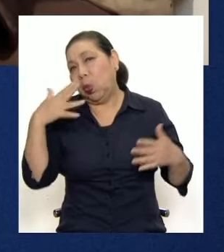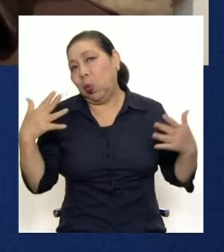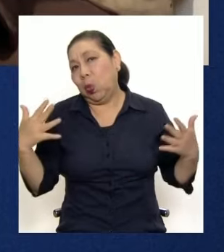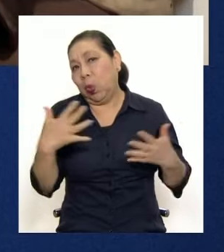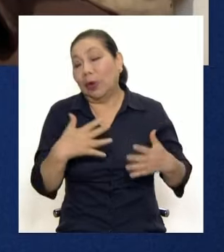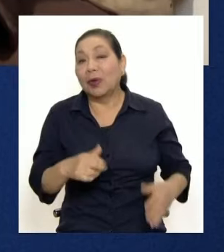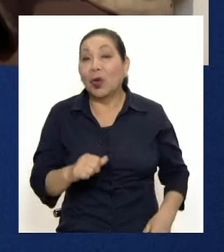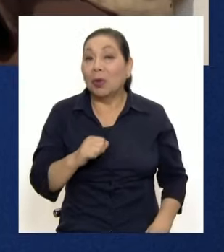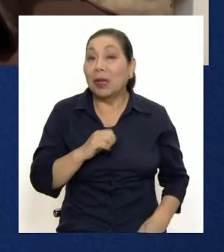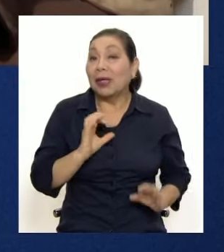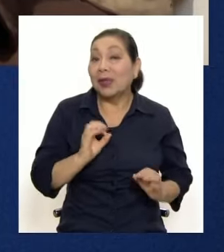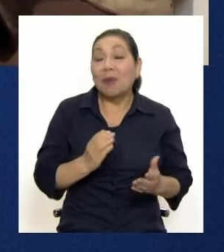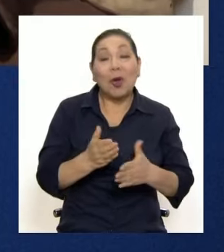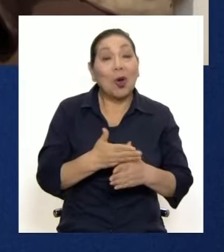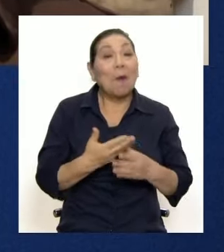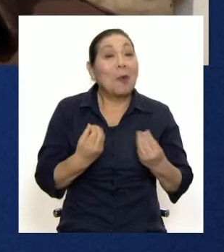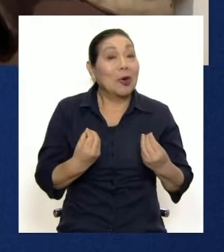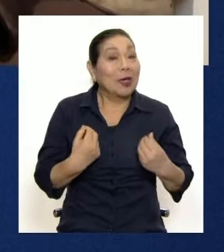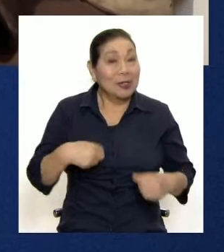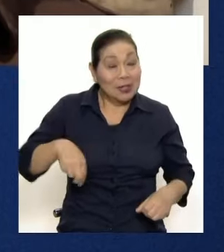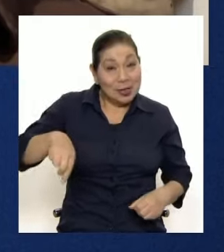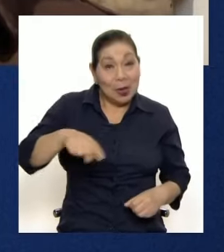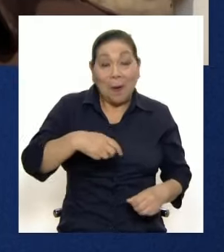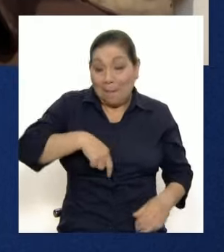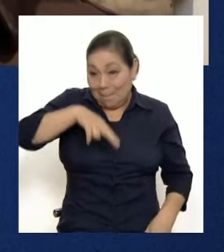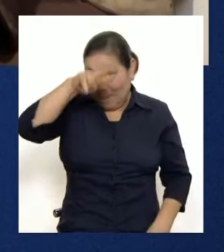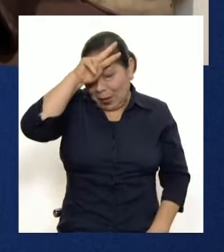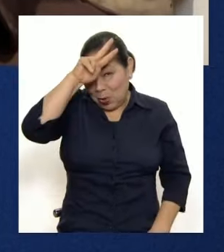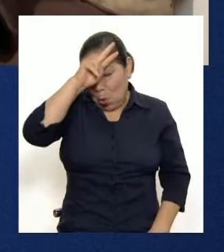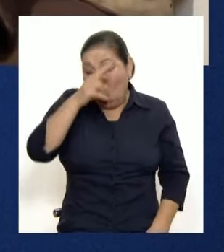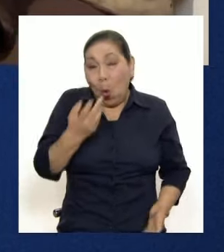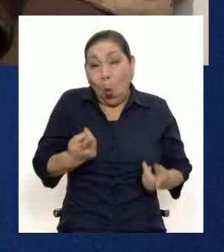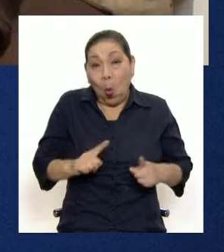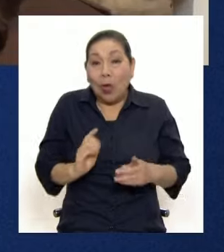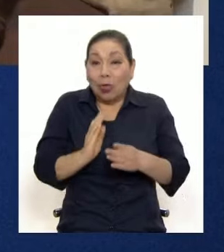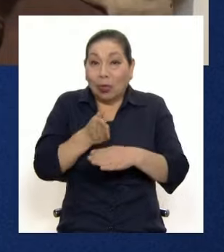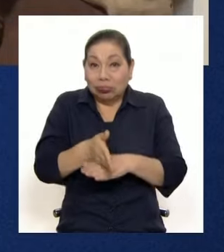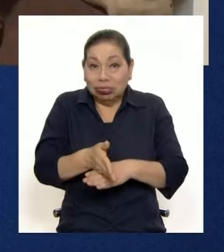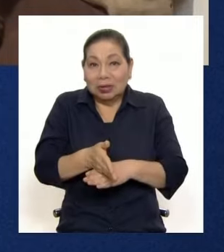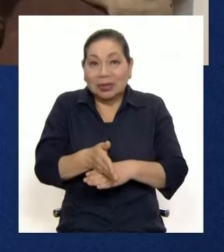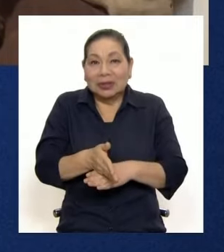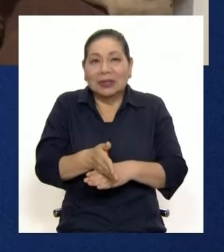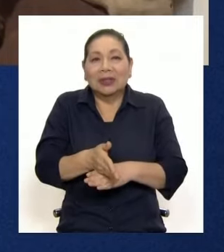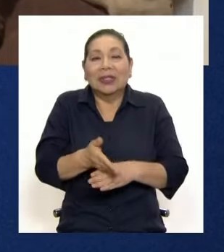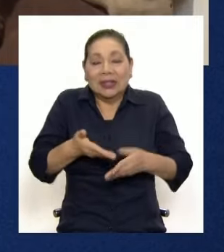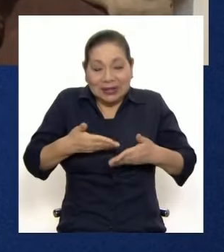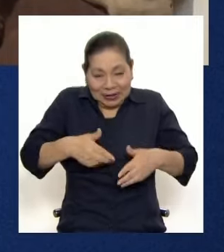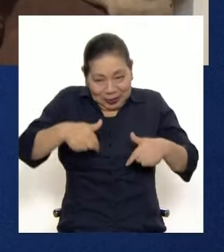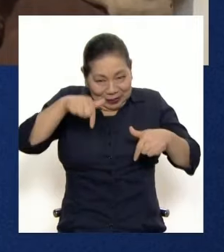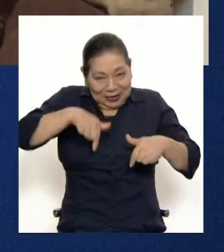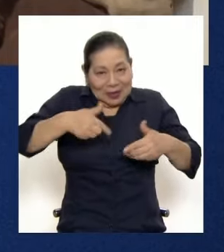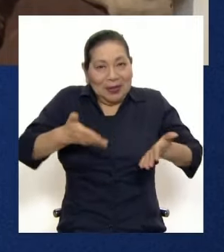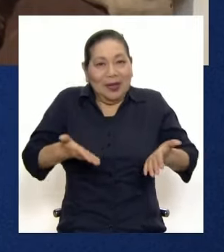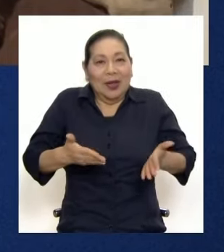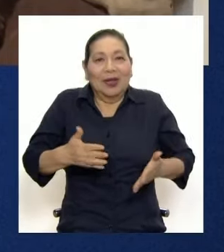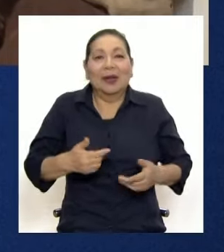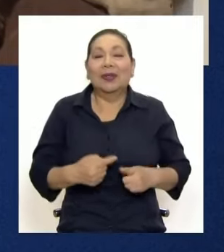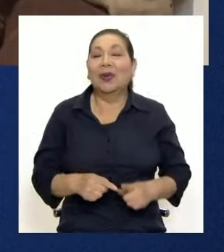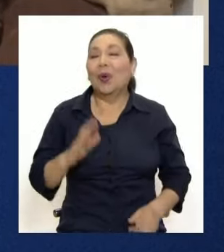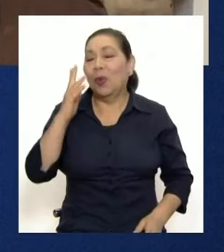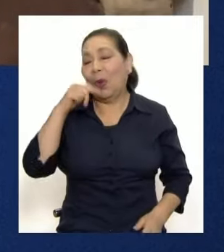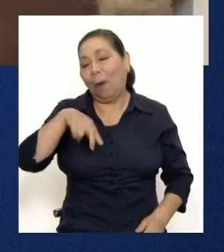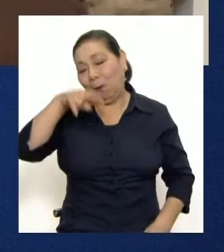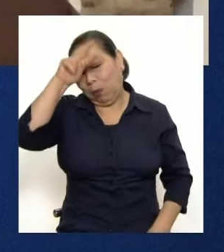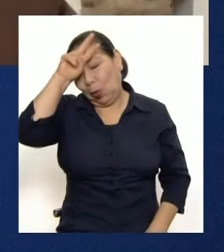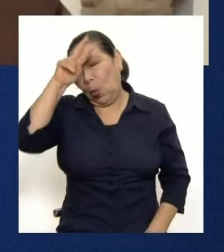incluso yo siempre comparto esto porque nosotros siendo peruanos cuando vamos o sea que hemos nacido este este maravilloso país